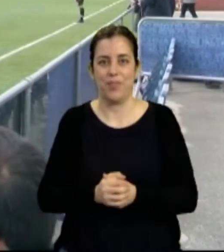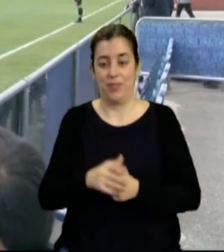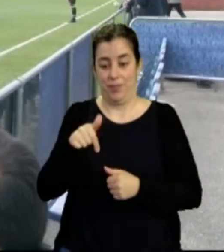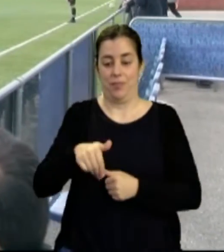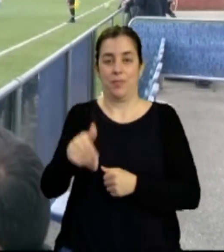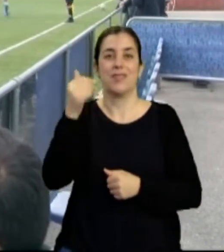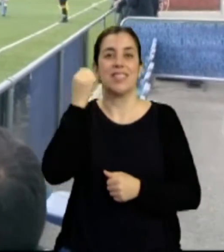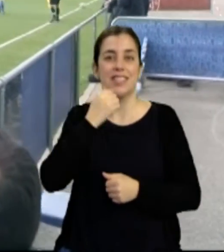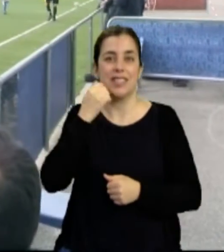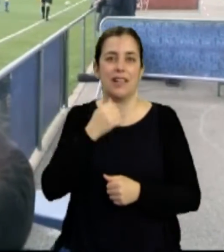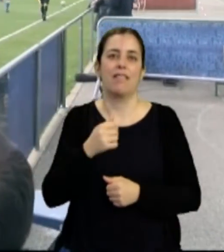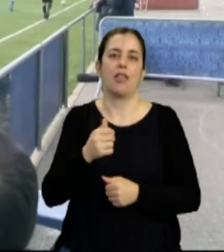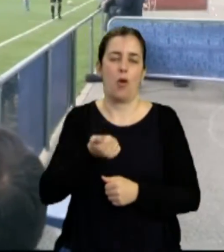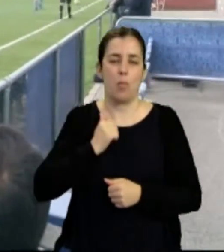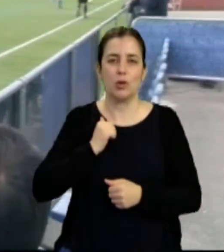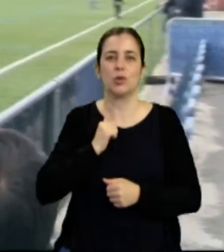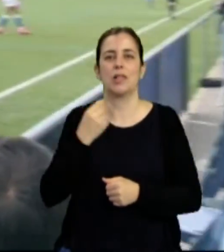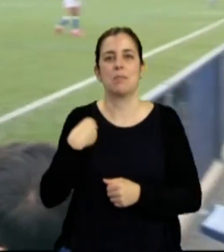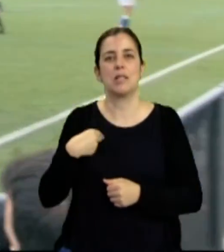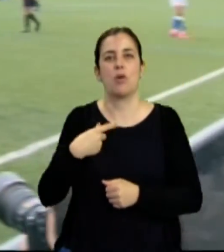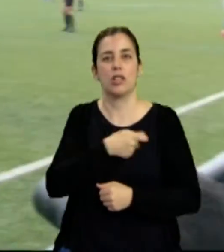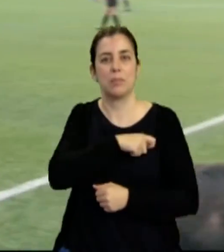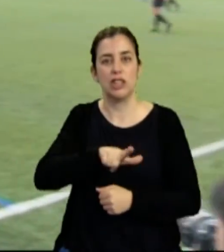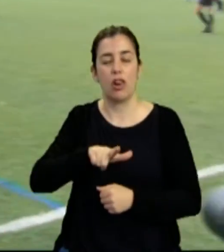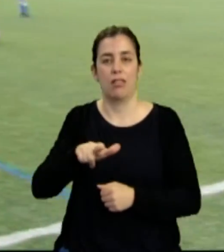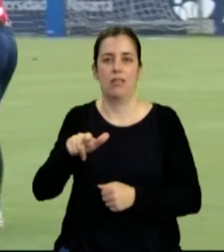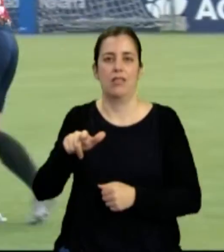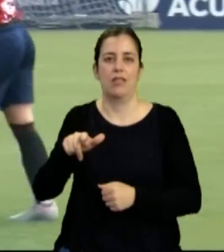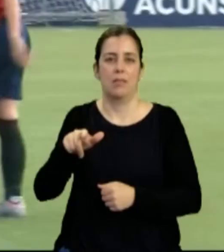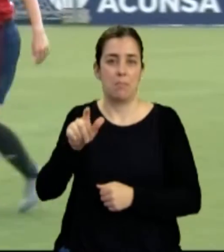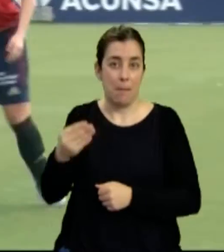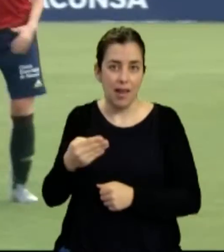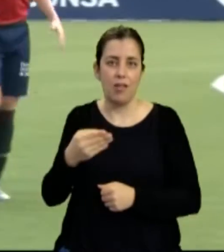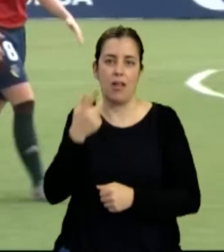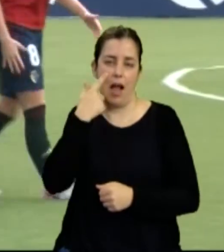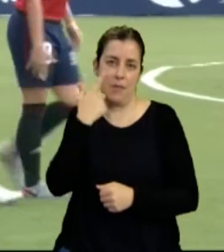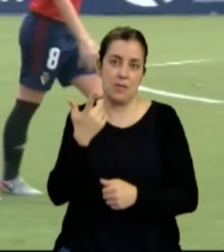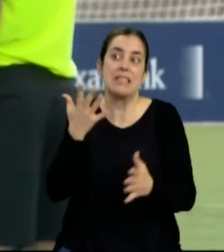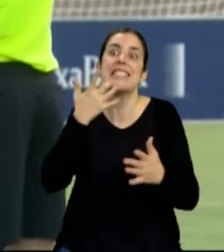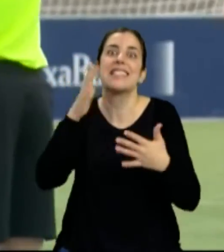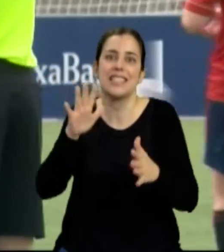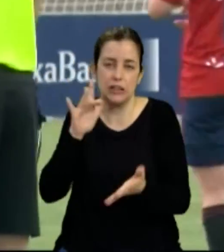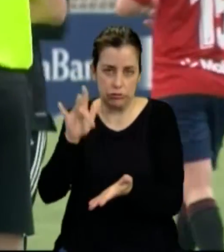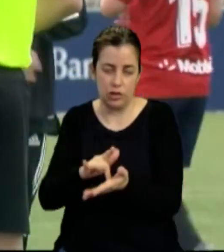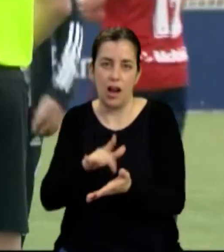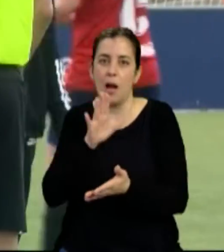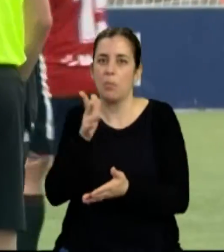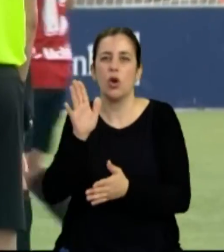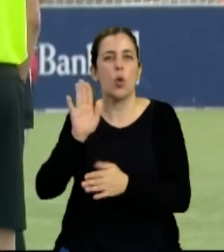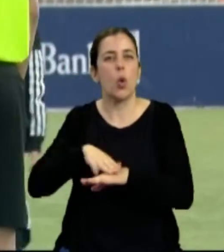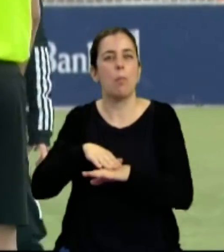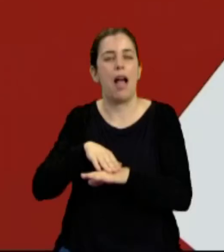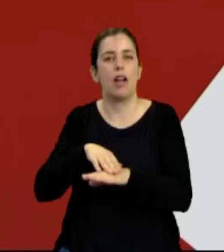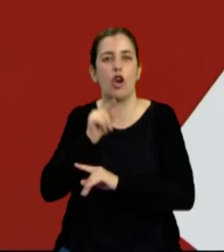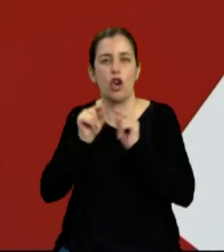un segundo triunfo en el campo del Español B, siempre y cuando este se dispute, pues el coronavirus solo ha permitido a las catalanas jugar apenas 2 partidos.